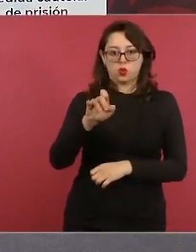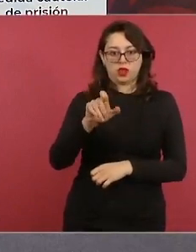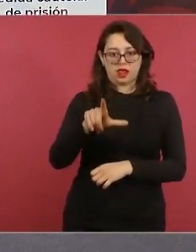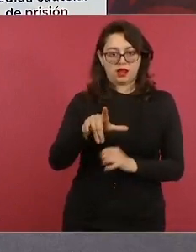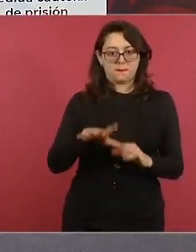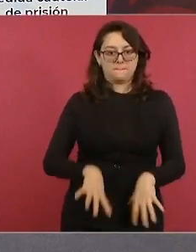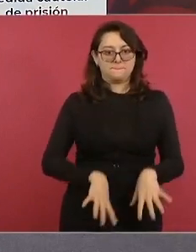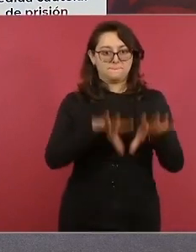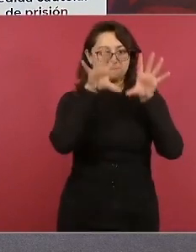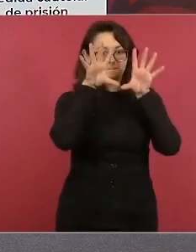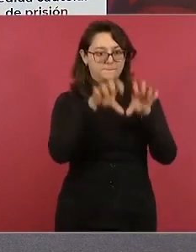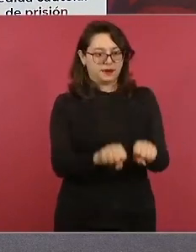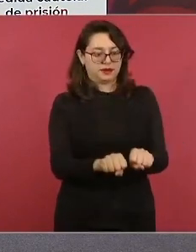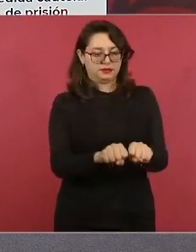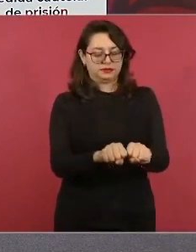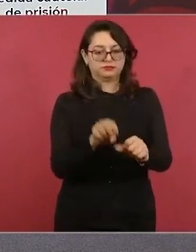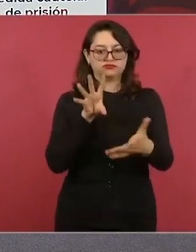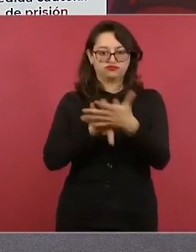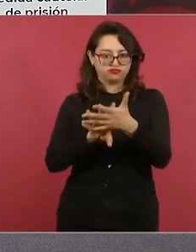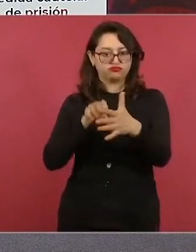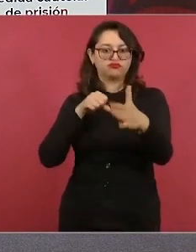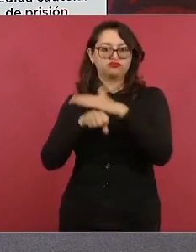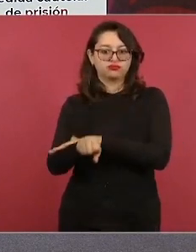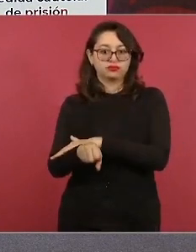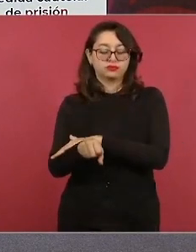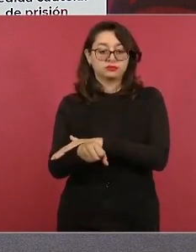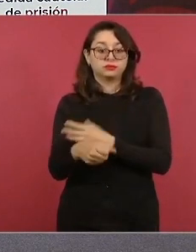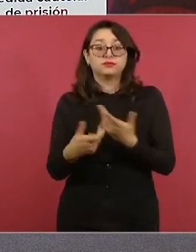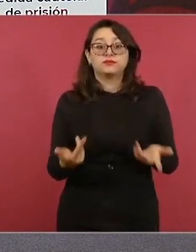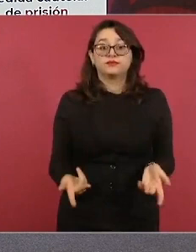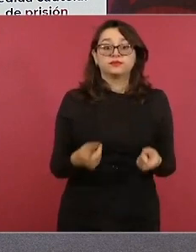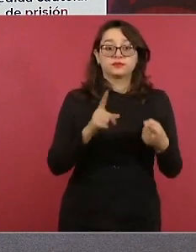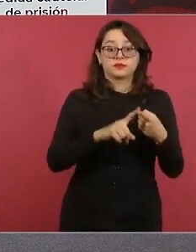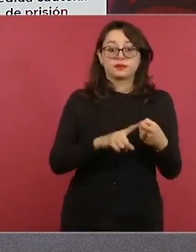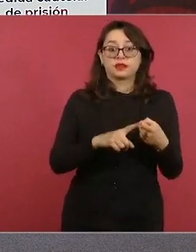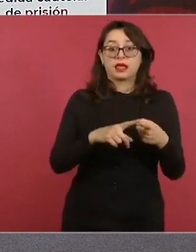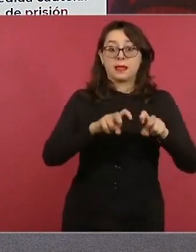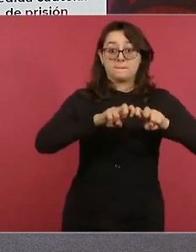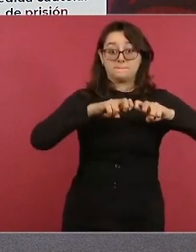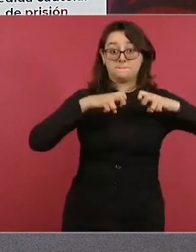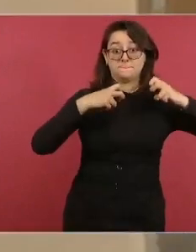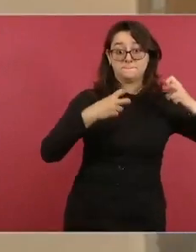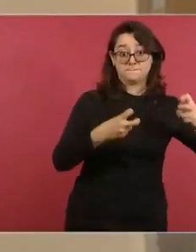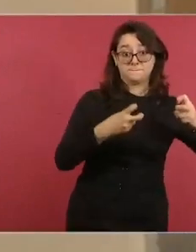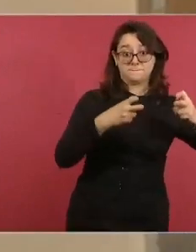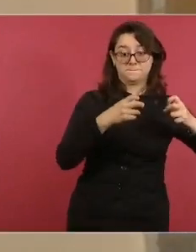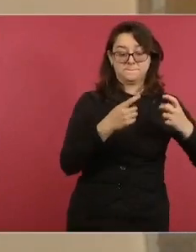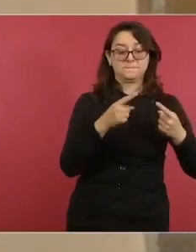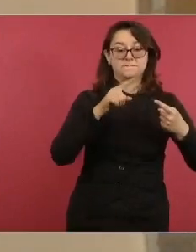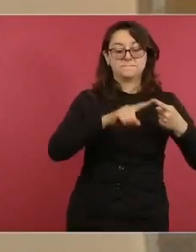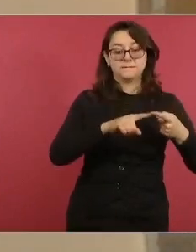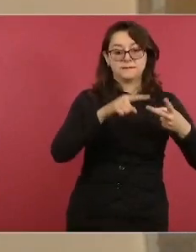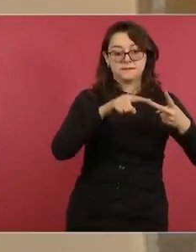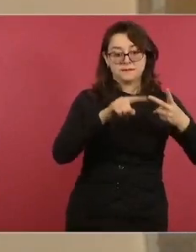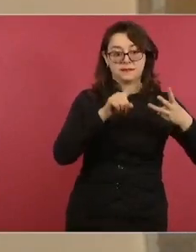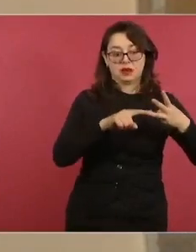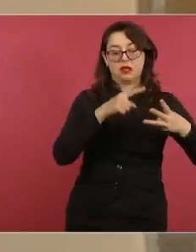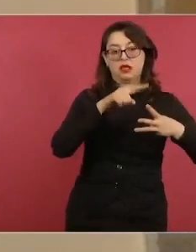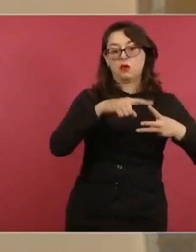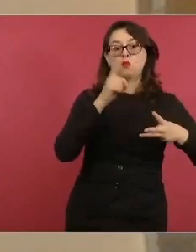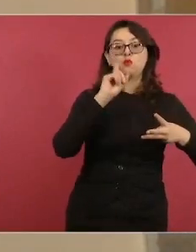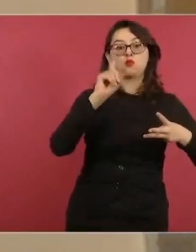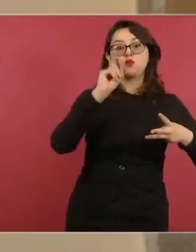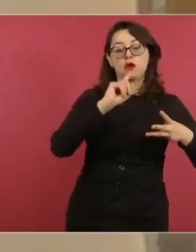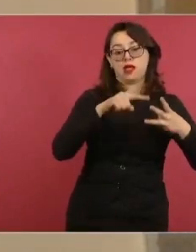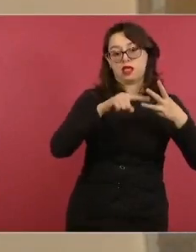ello los magistrados Elisa macrina Álvarez Castro Reynaldo Manuel Reyes rosas y Carlos López Cruz del